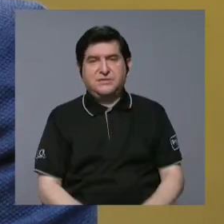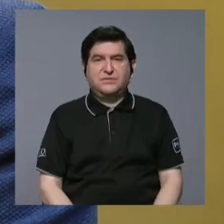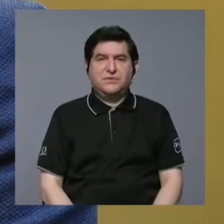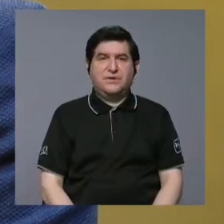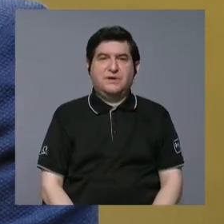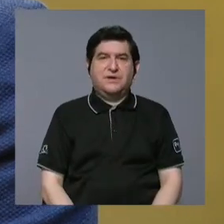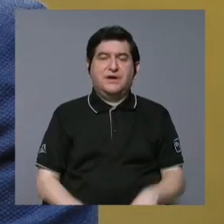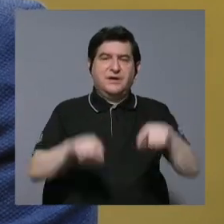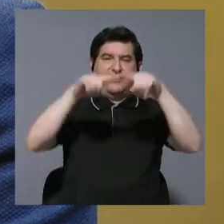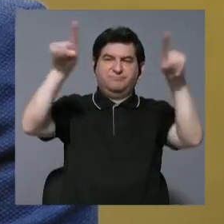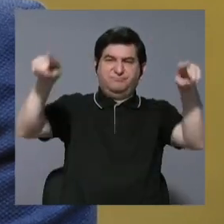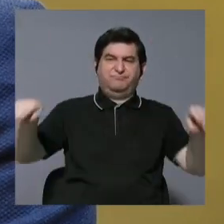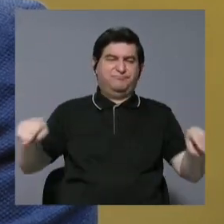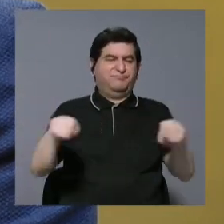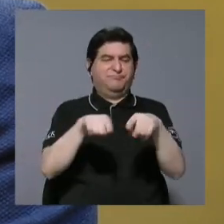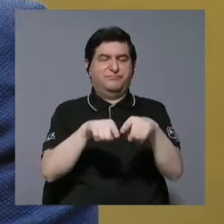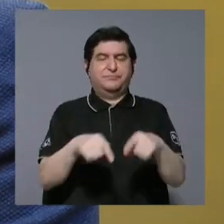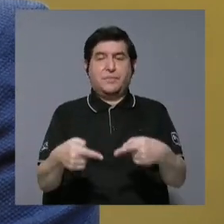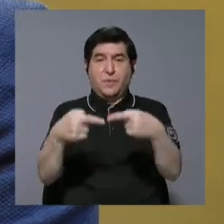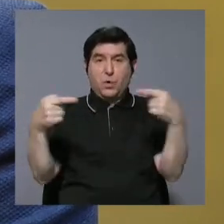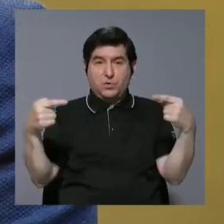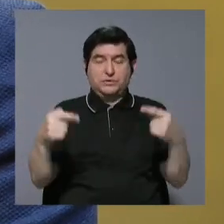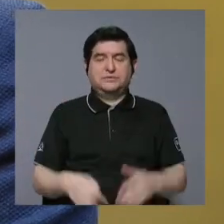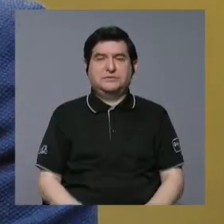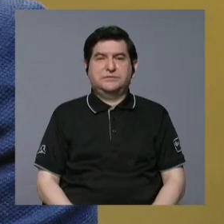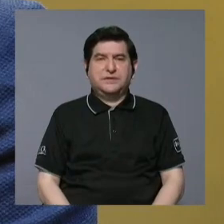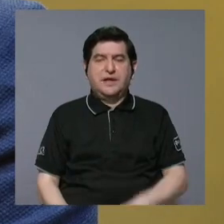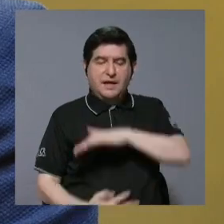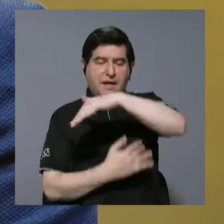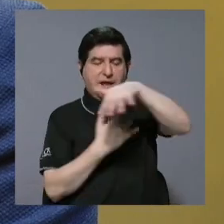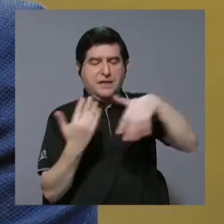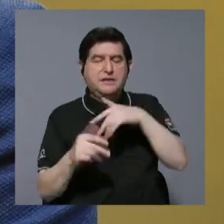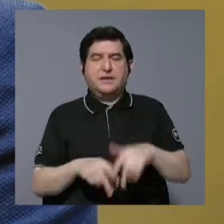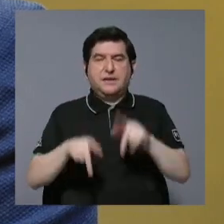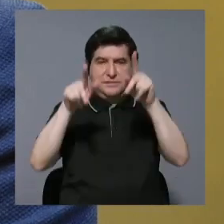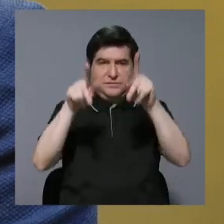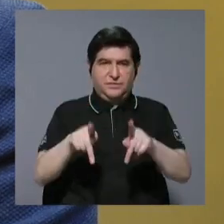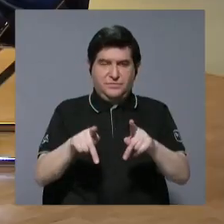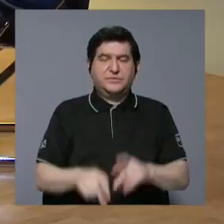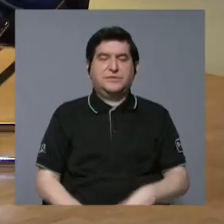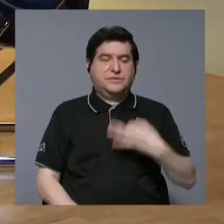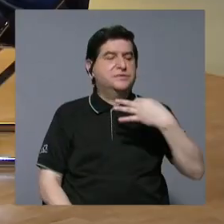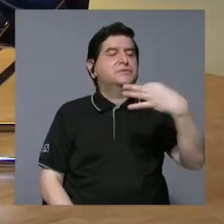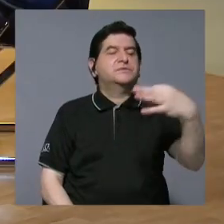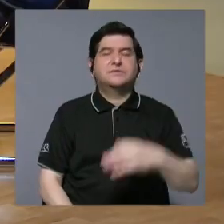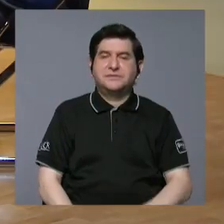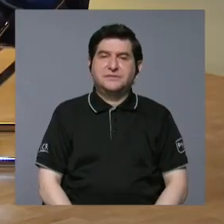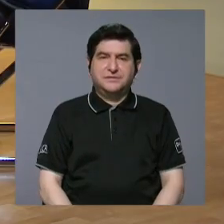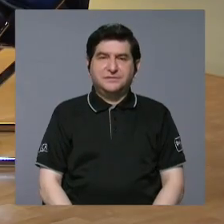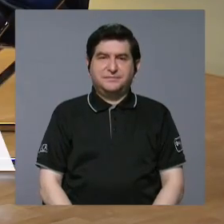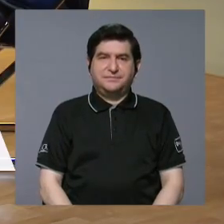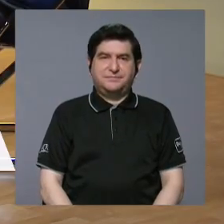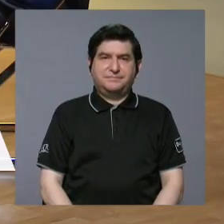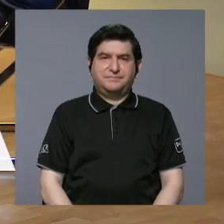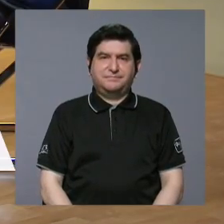la pantalla versus la interacción personal en el día a día. Bueno, y